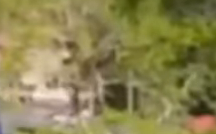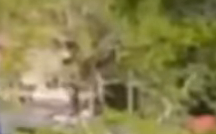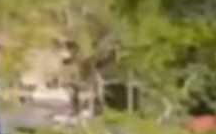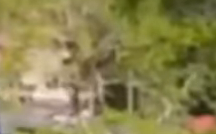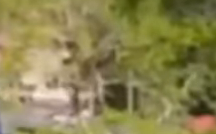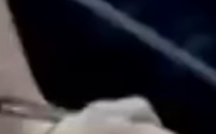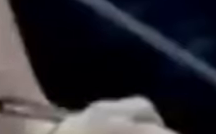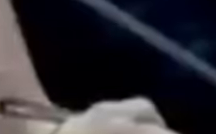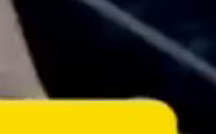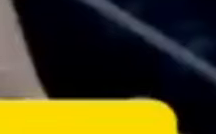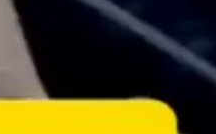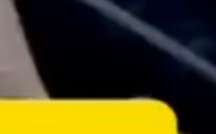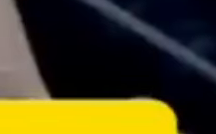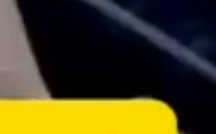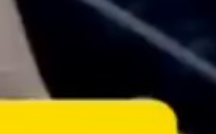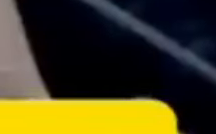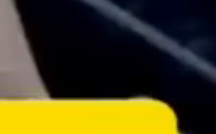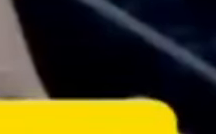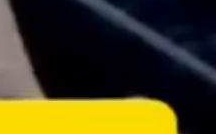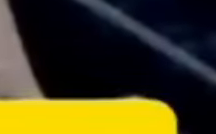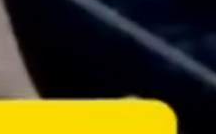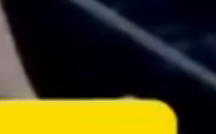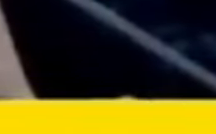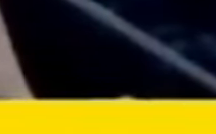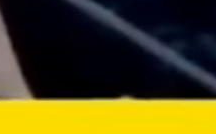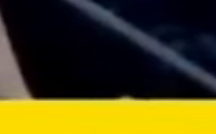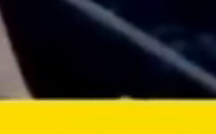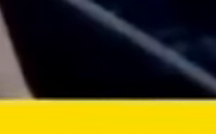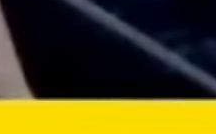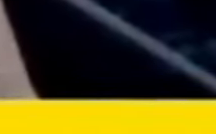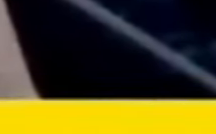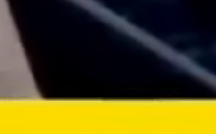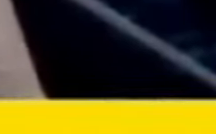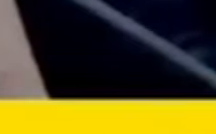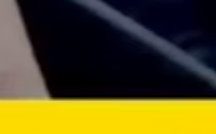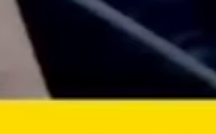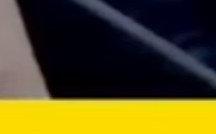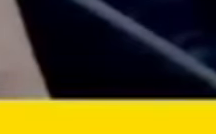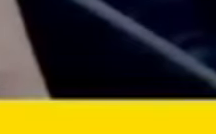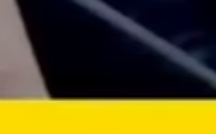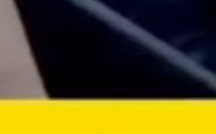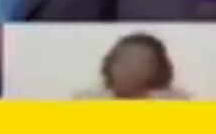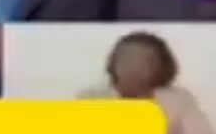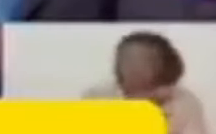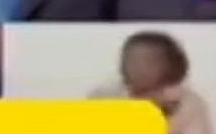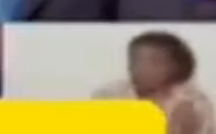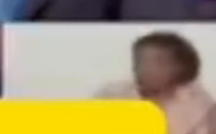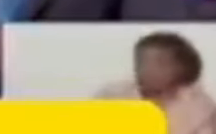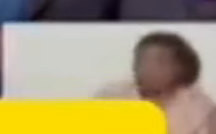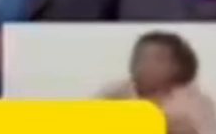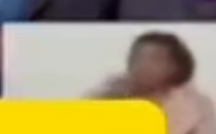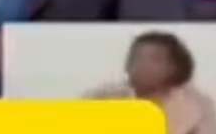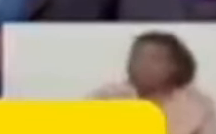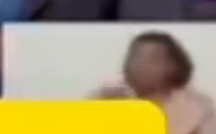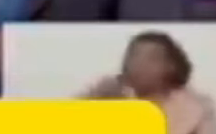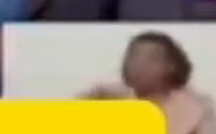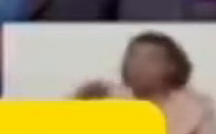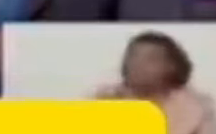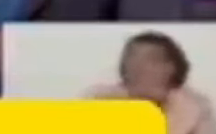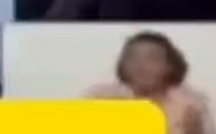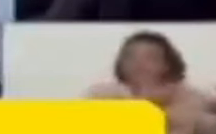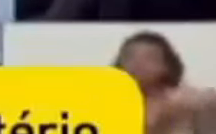países que ya venían deterioradas tras los comisios presidenciales en Venezuela luego que Brasil no reconociera estos resultados anunciados por el consejo